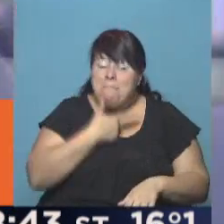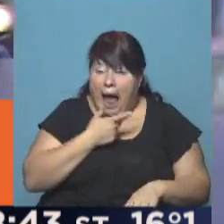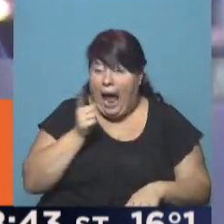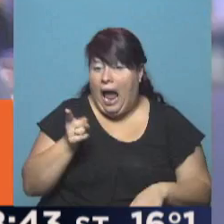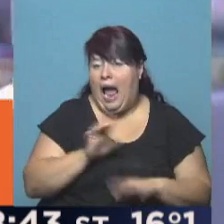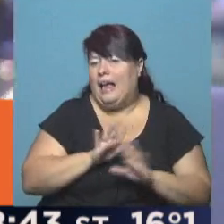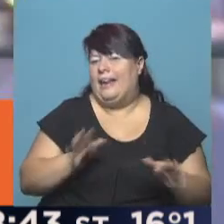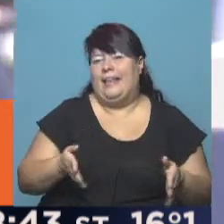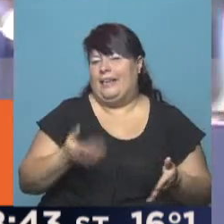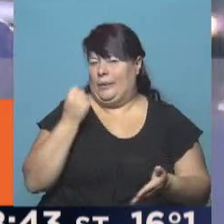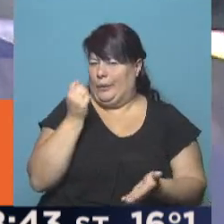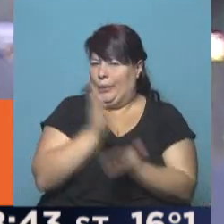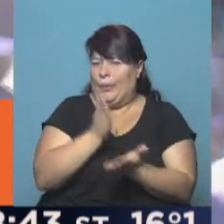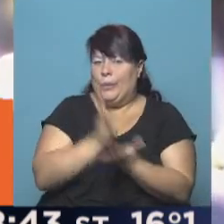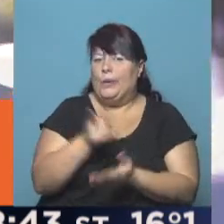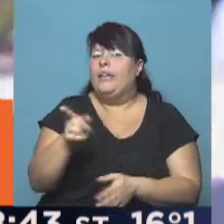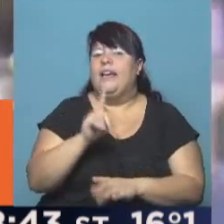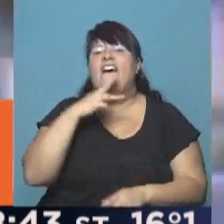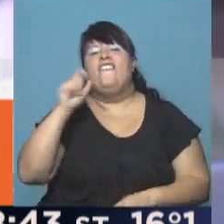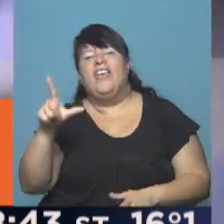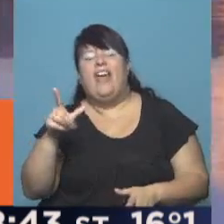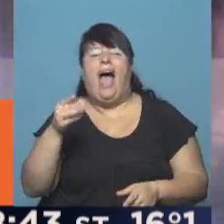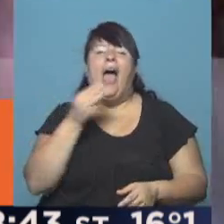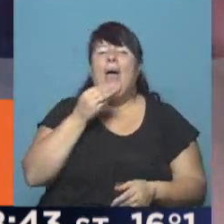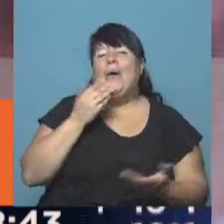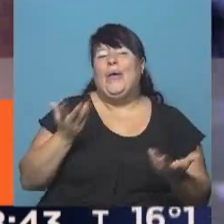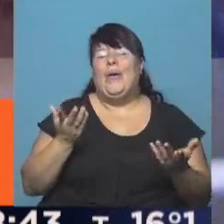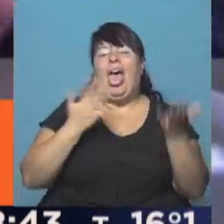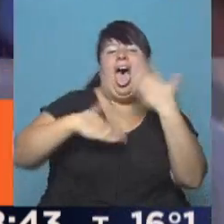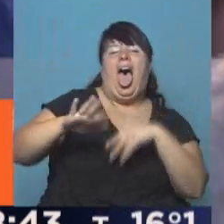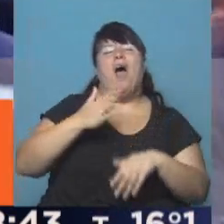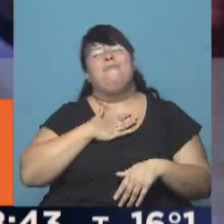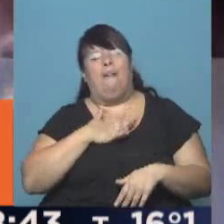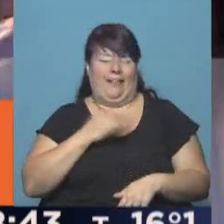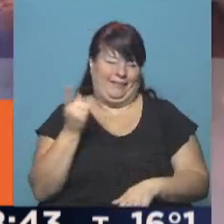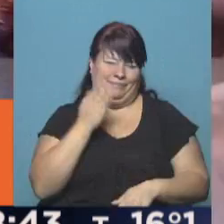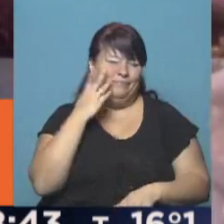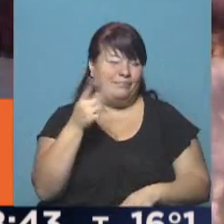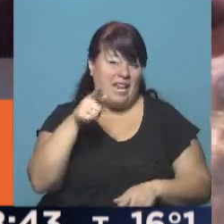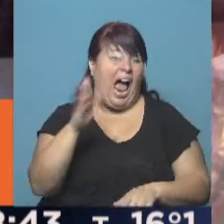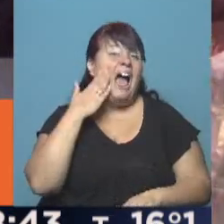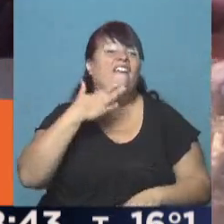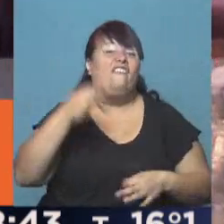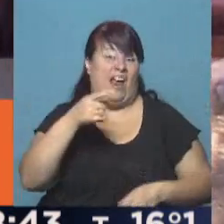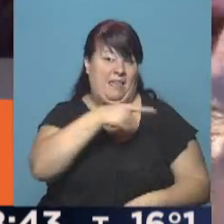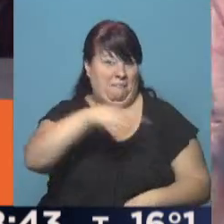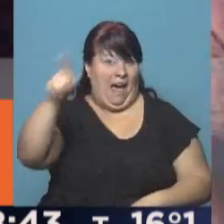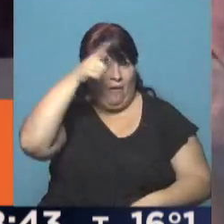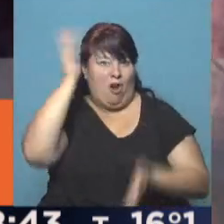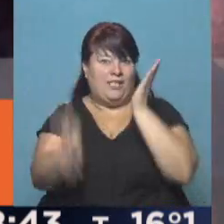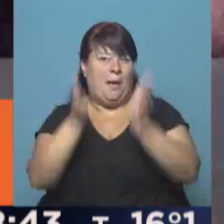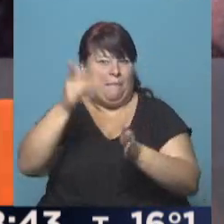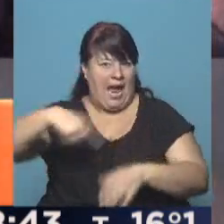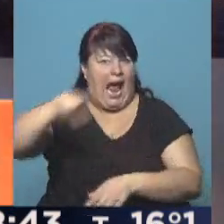puro y duro y vidal que se hace la compasiva bueno esta es su verdadera cara es la que envió la policía a reprimir